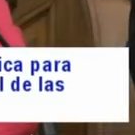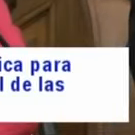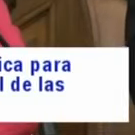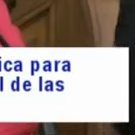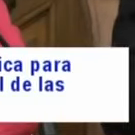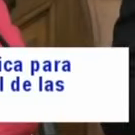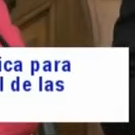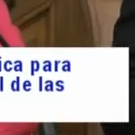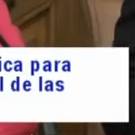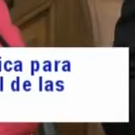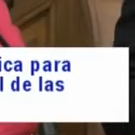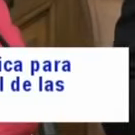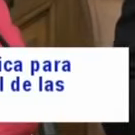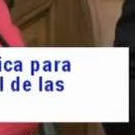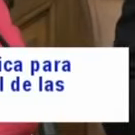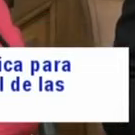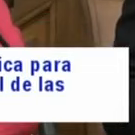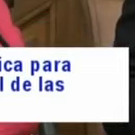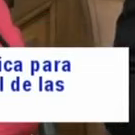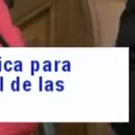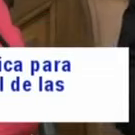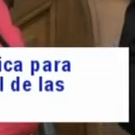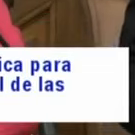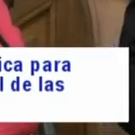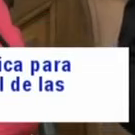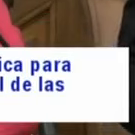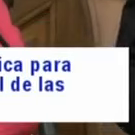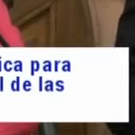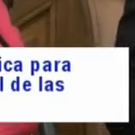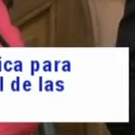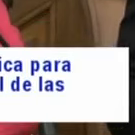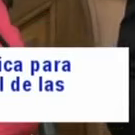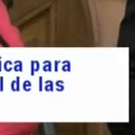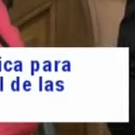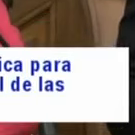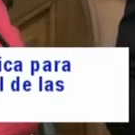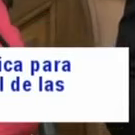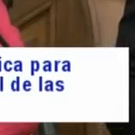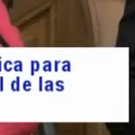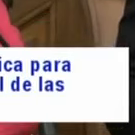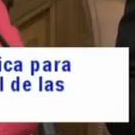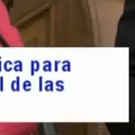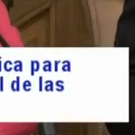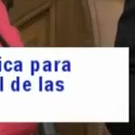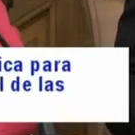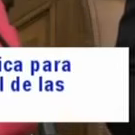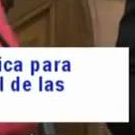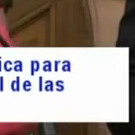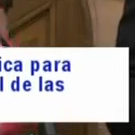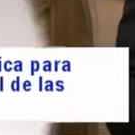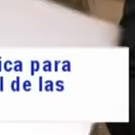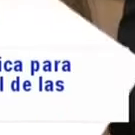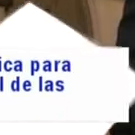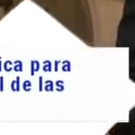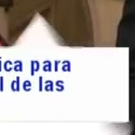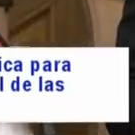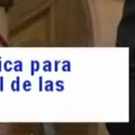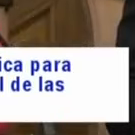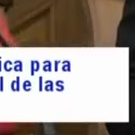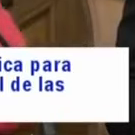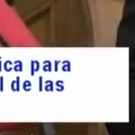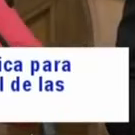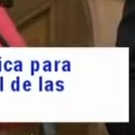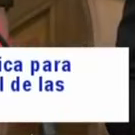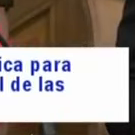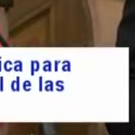discapacidad previstos en esta ley serán sancionados con asistencia a sesiones de capacitación y concientización en materia